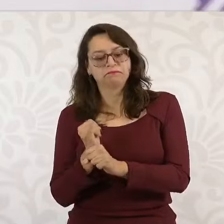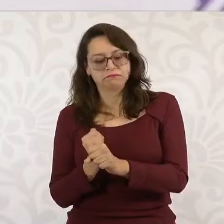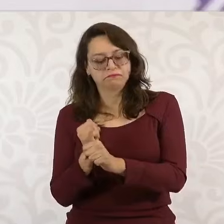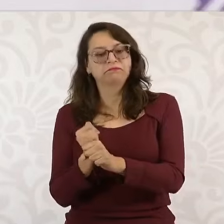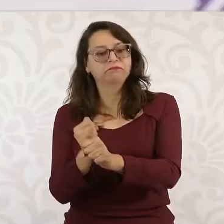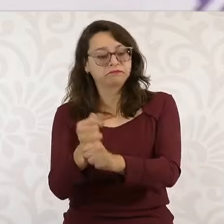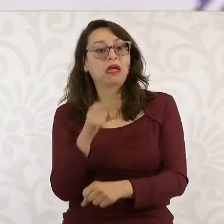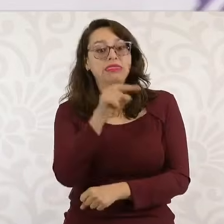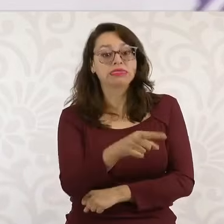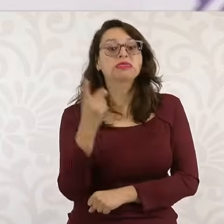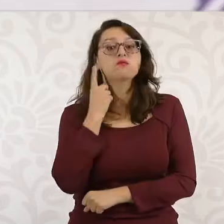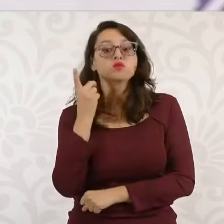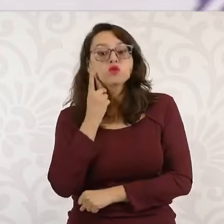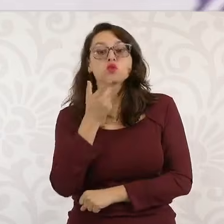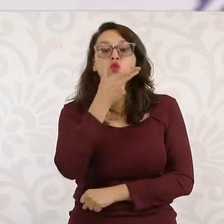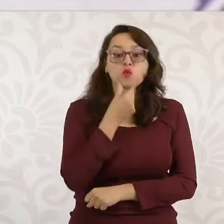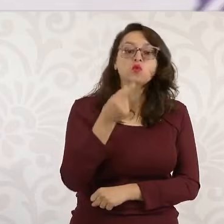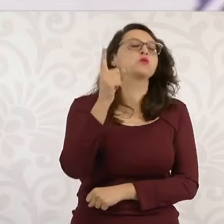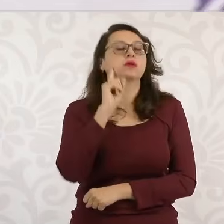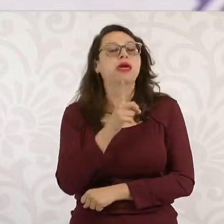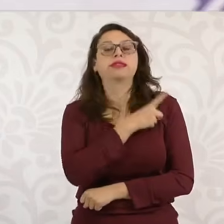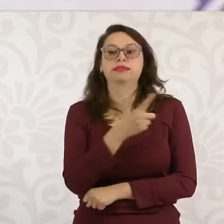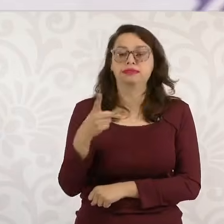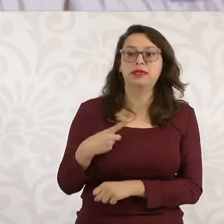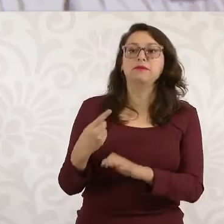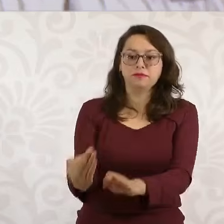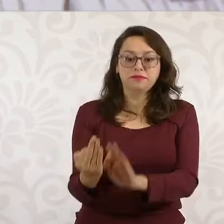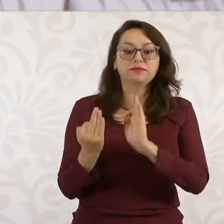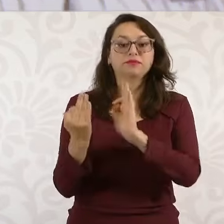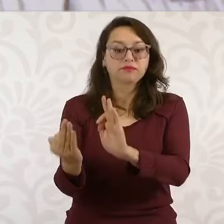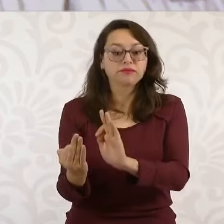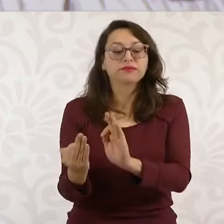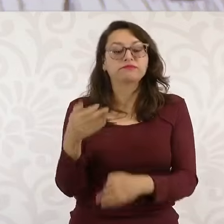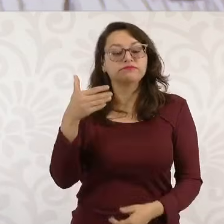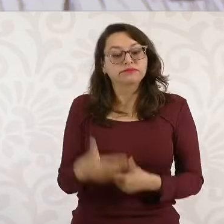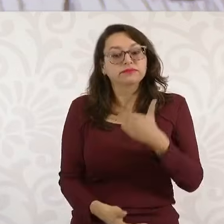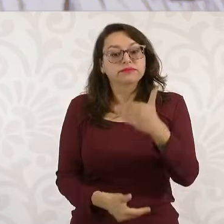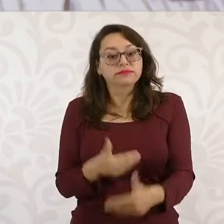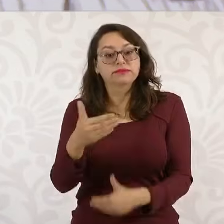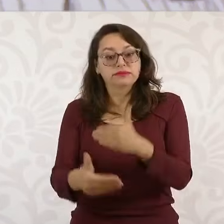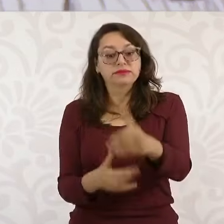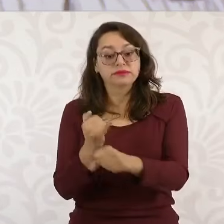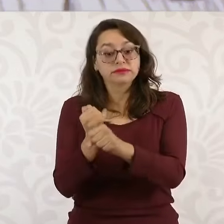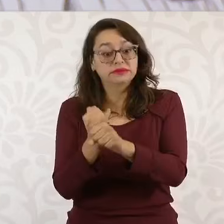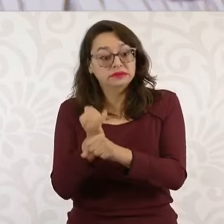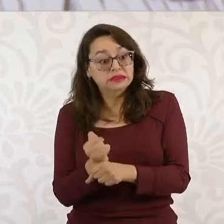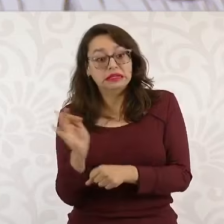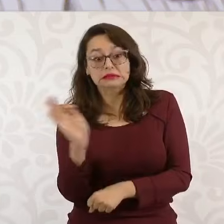está obligado o la diputada a responder a la carpeta de investigación. Se le puede desaforar por